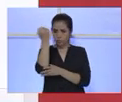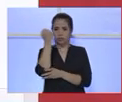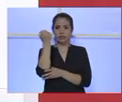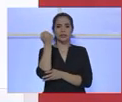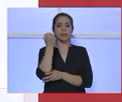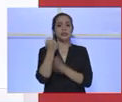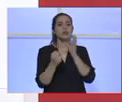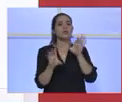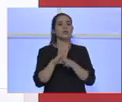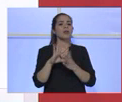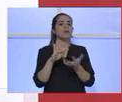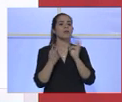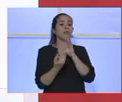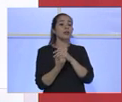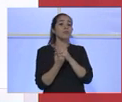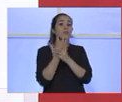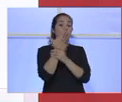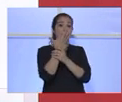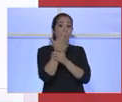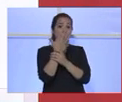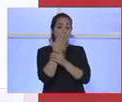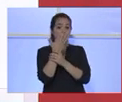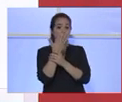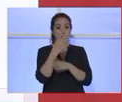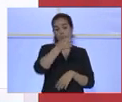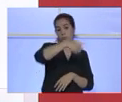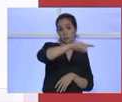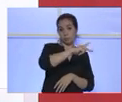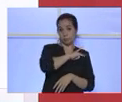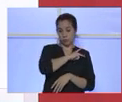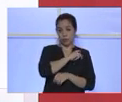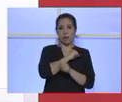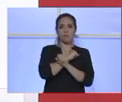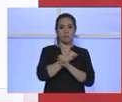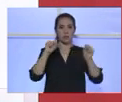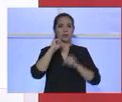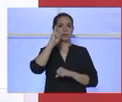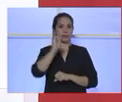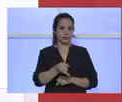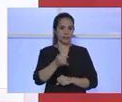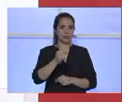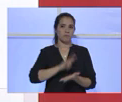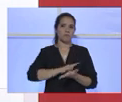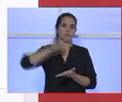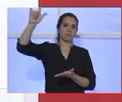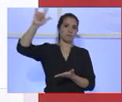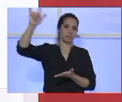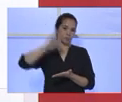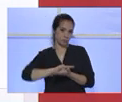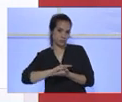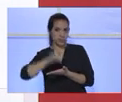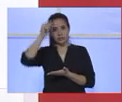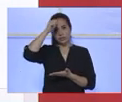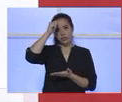nuevo segmento de la sociedad, yo creo que va a apelar al transporte aéreo como una de las maneras de